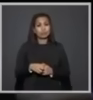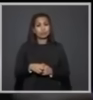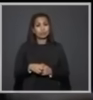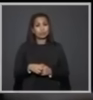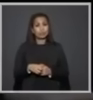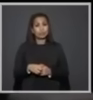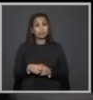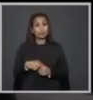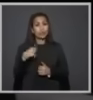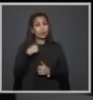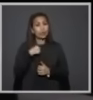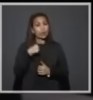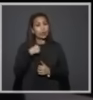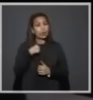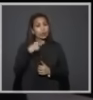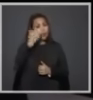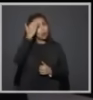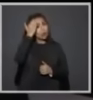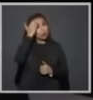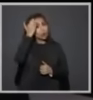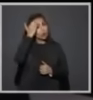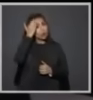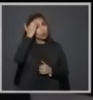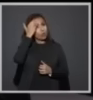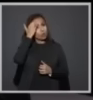reconozco que aquí en el Tecnológico